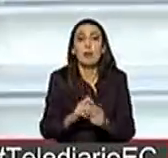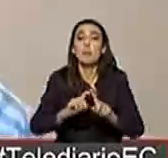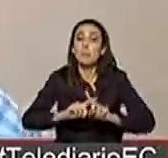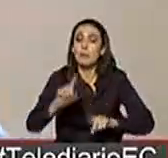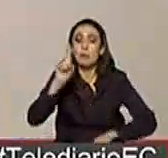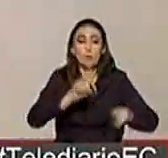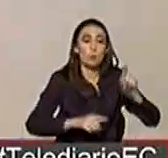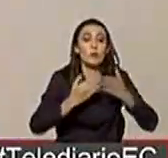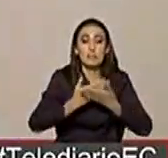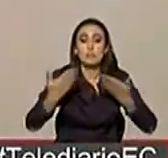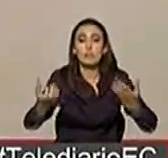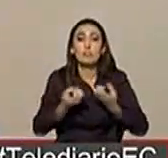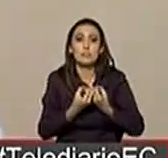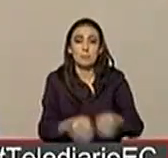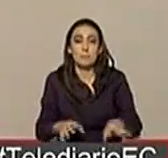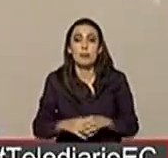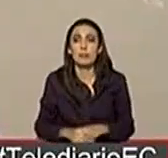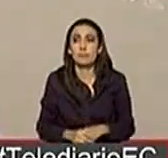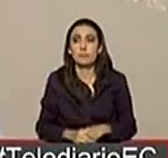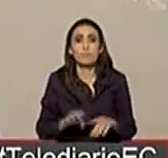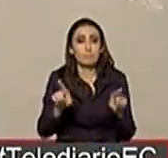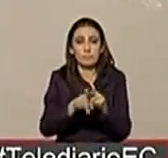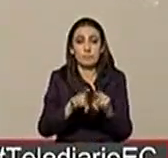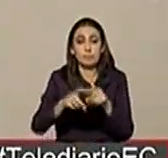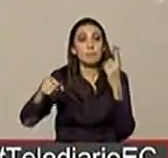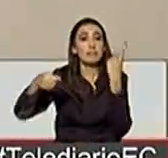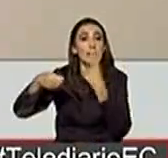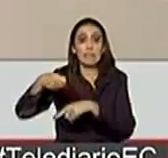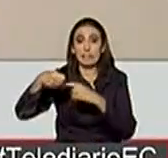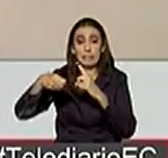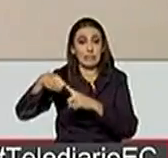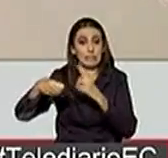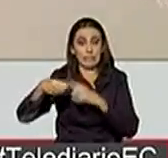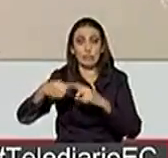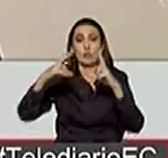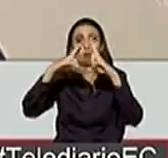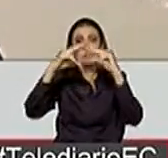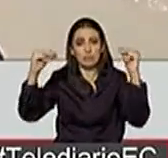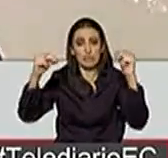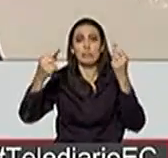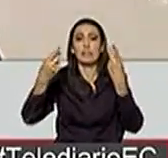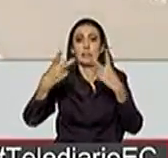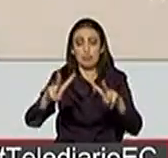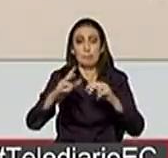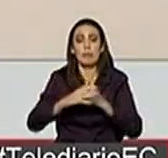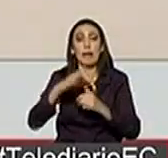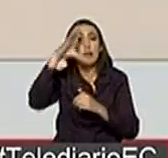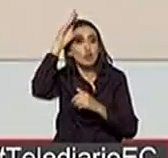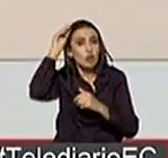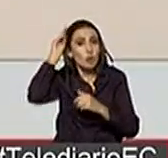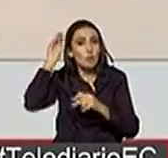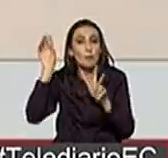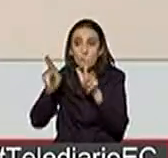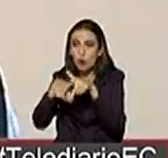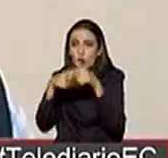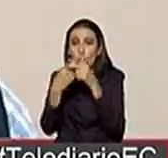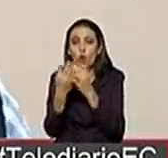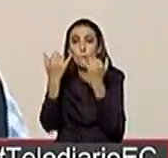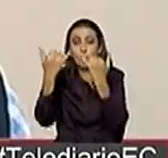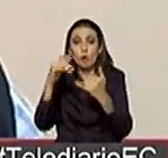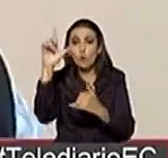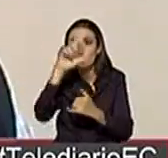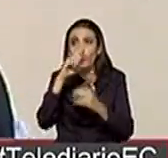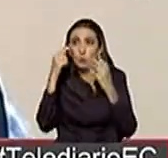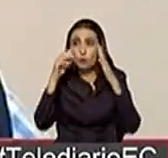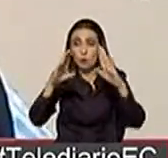afectan como sur ya estamos atendiendo quito estamos atendiendo puyo estamos atendiendo riobamba estamos comenzando a atender del día de hoy porque